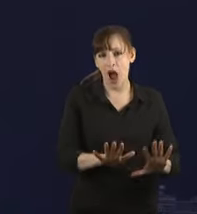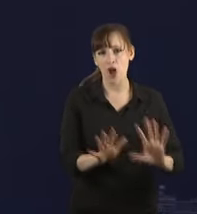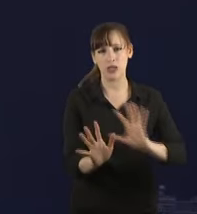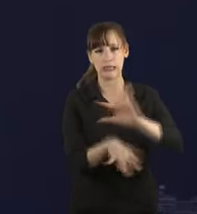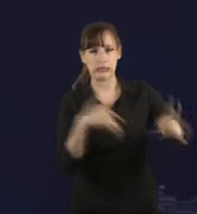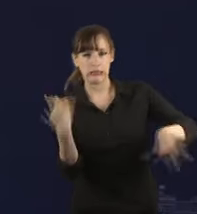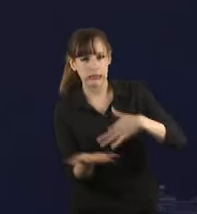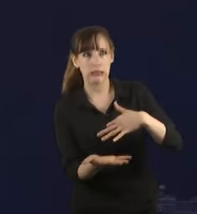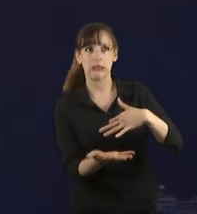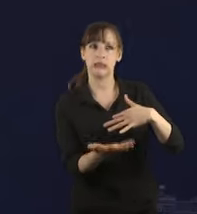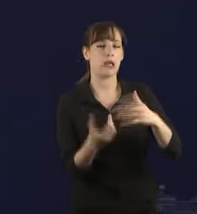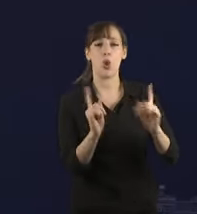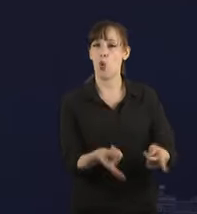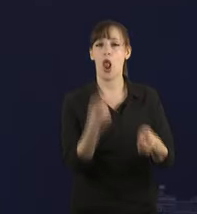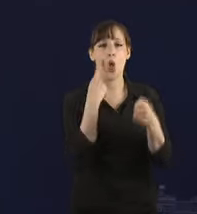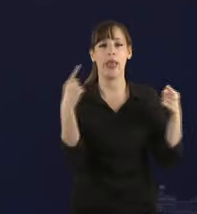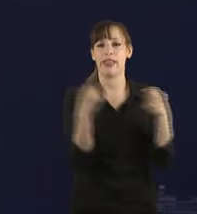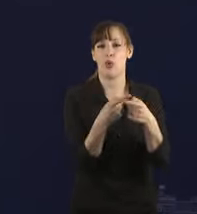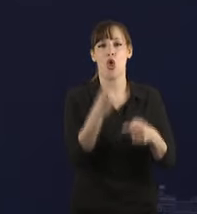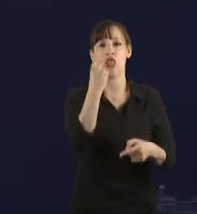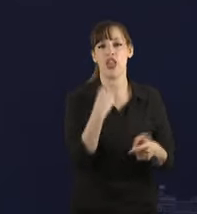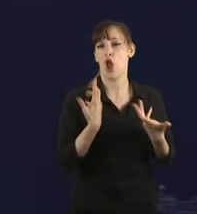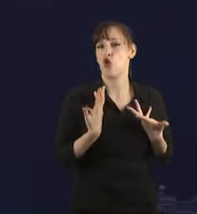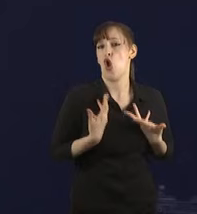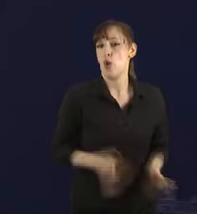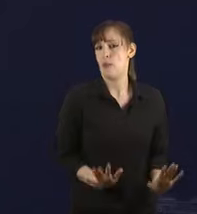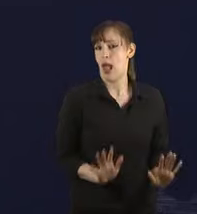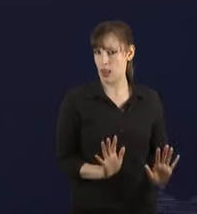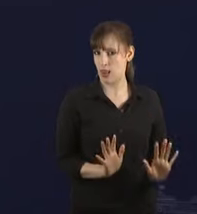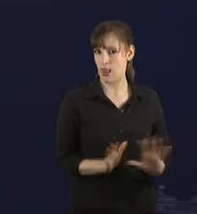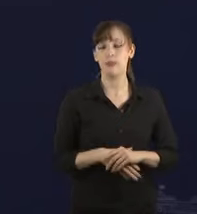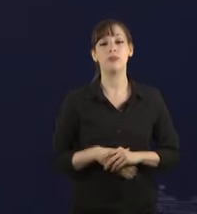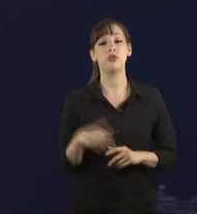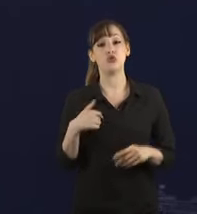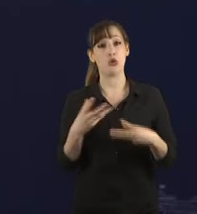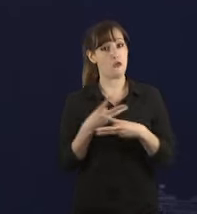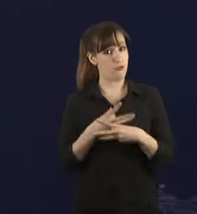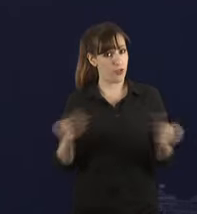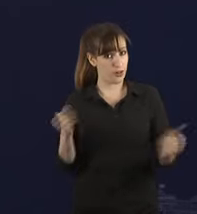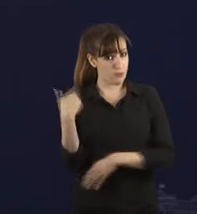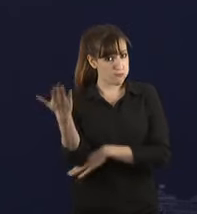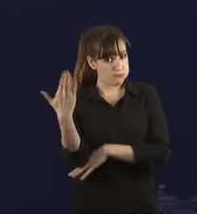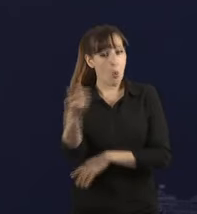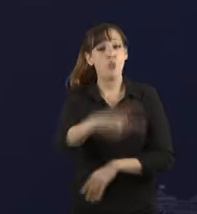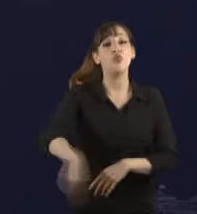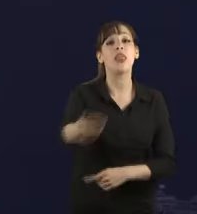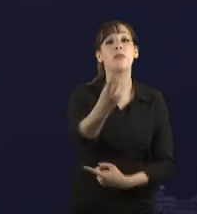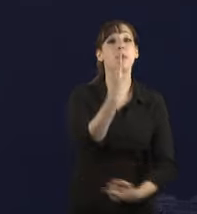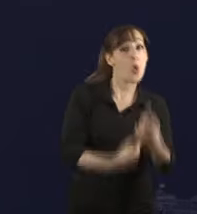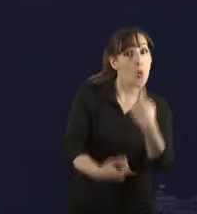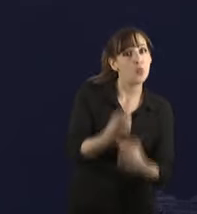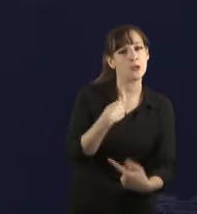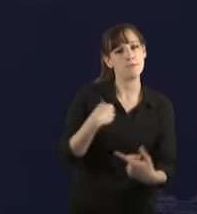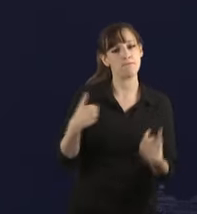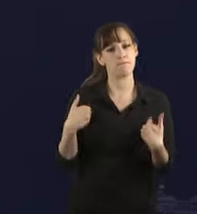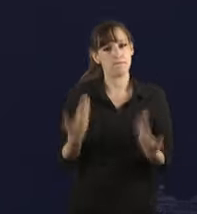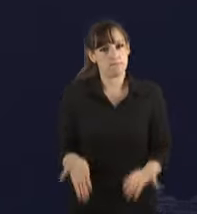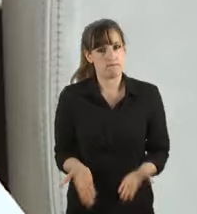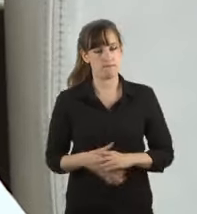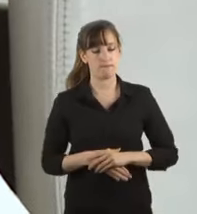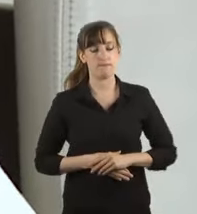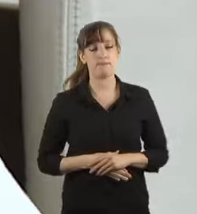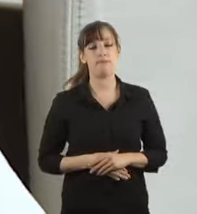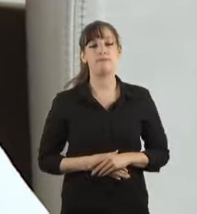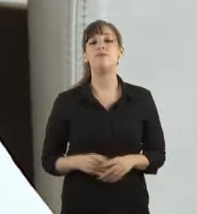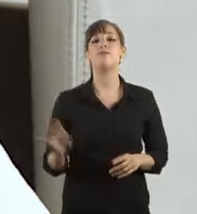más normal posible hasta aquí lo mío los escucho para las preguntas que quieran que quieran realizarme